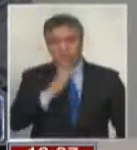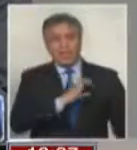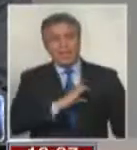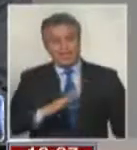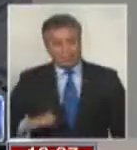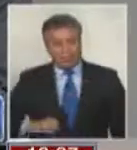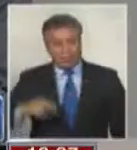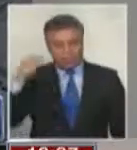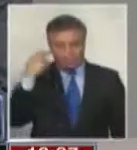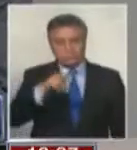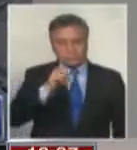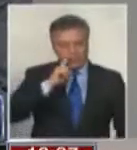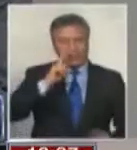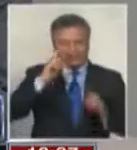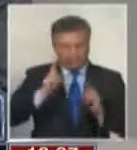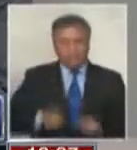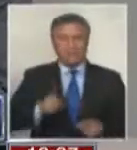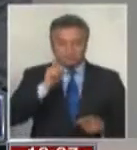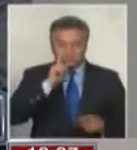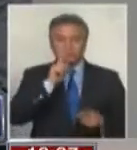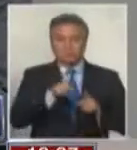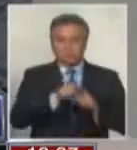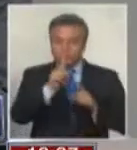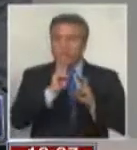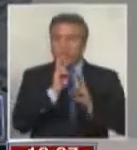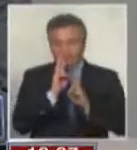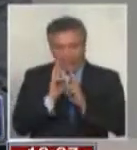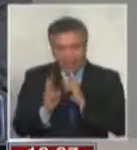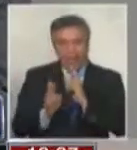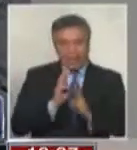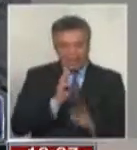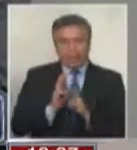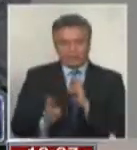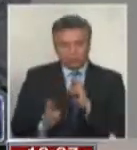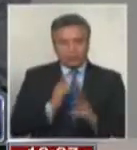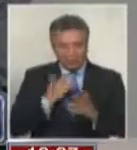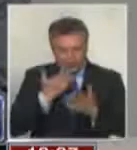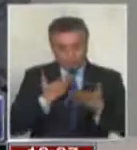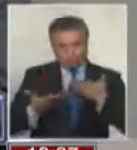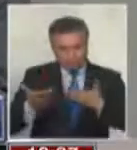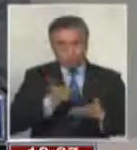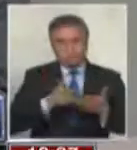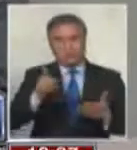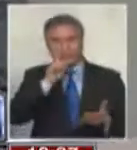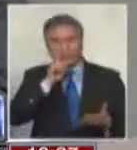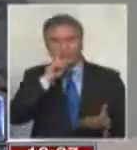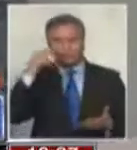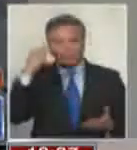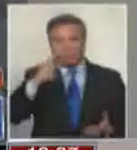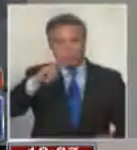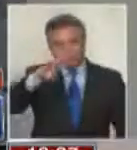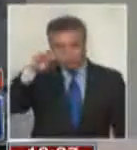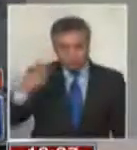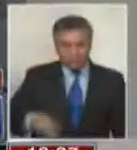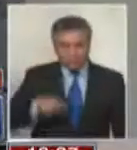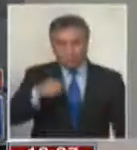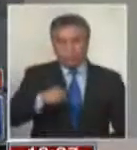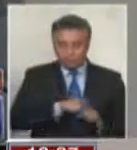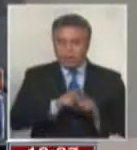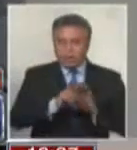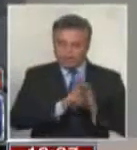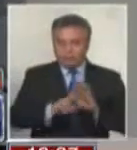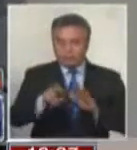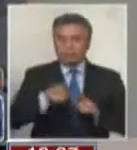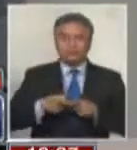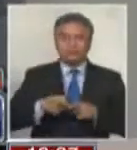deben tener una relación con quienes por lo demás su propietario en representación de la sociedad chilena